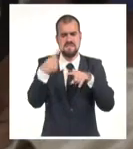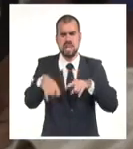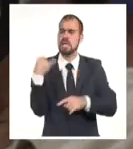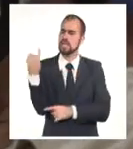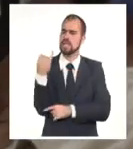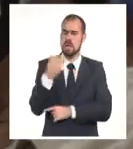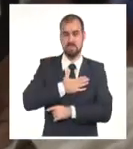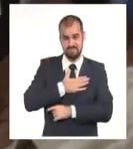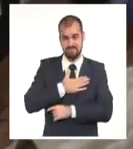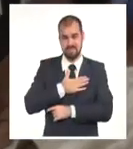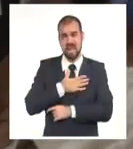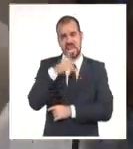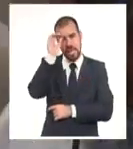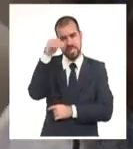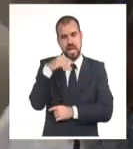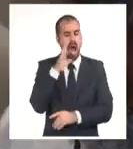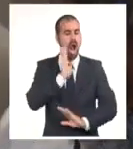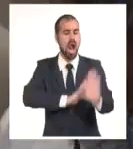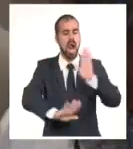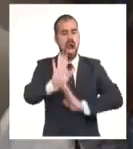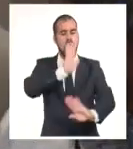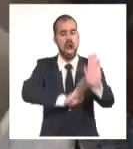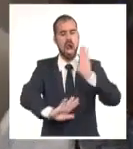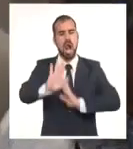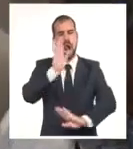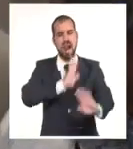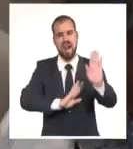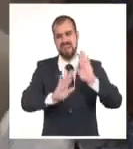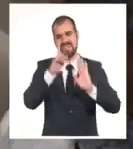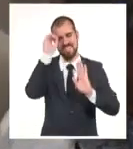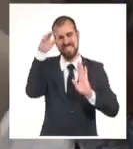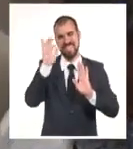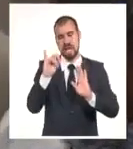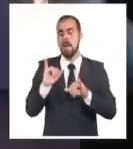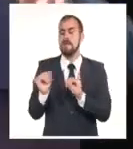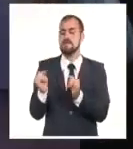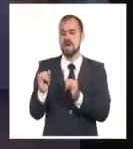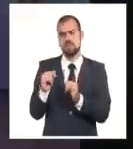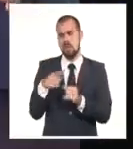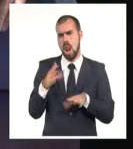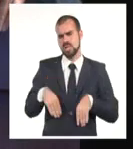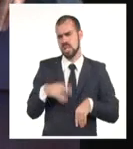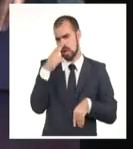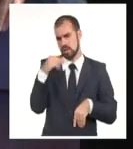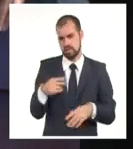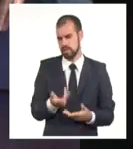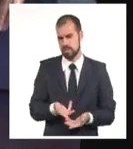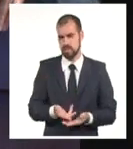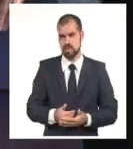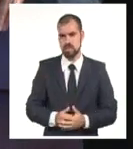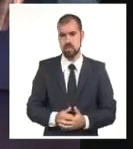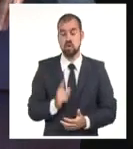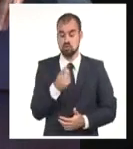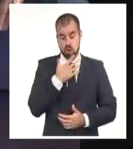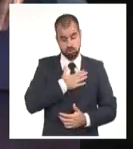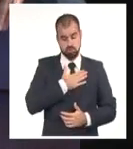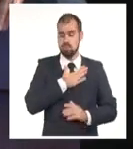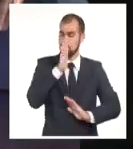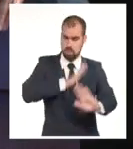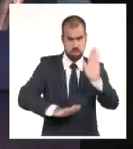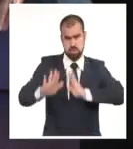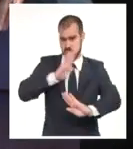internacionales que sirven de protección contra el unilateralismo, el imperialismo. Esos son principios y normas que hemos